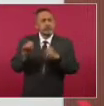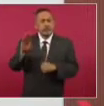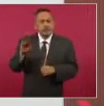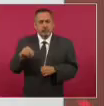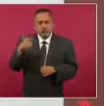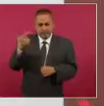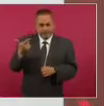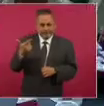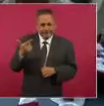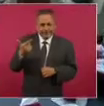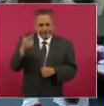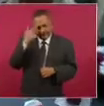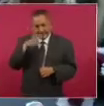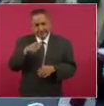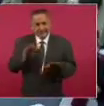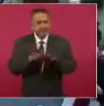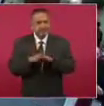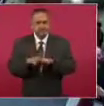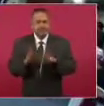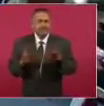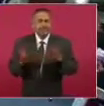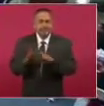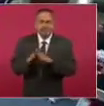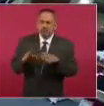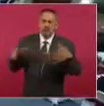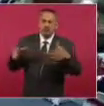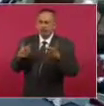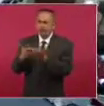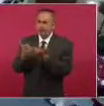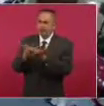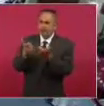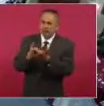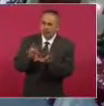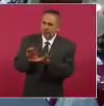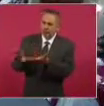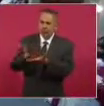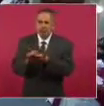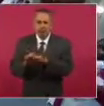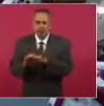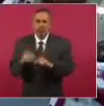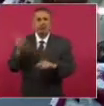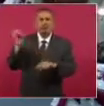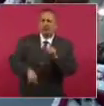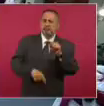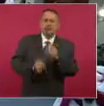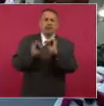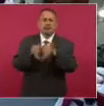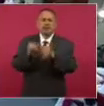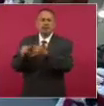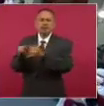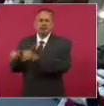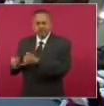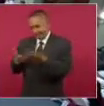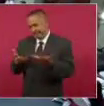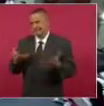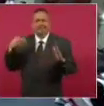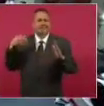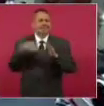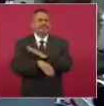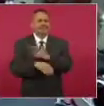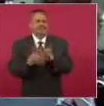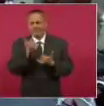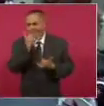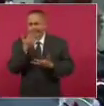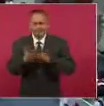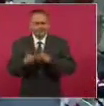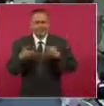se proyectaron para acabar con el modelo solidario y pasar a las cuentas individuales cayeron por su propio